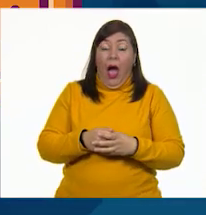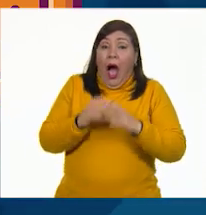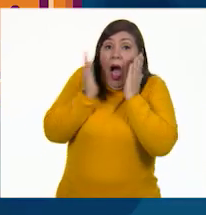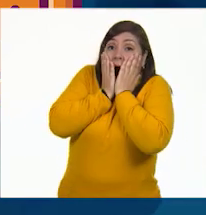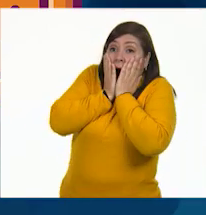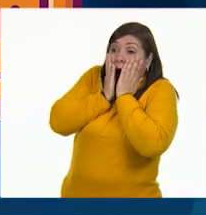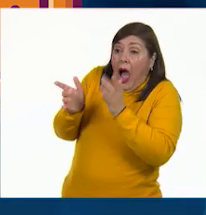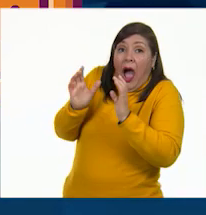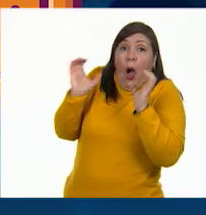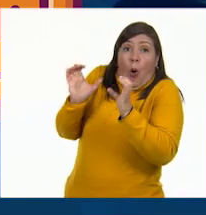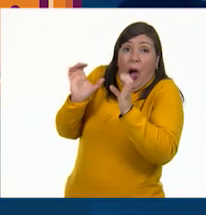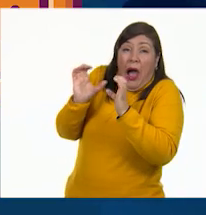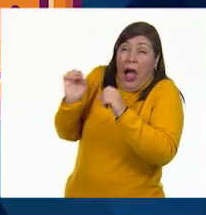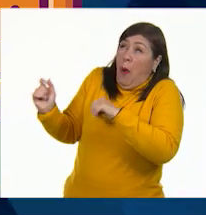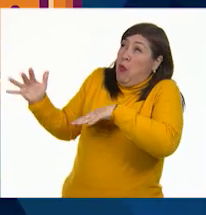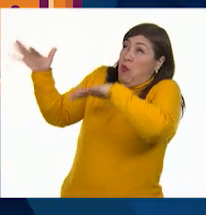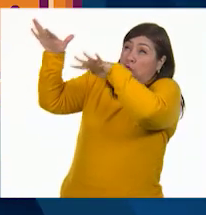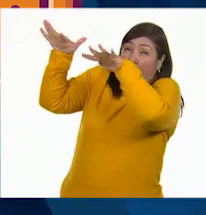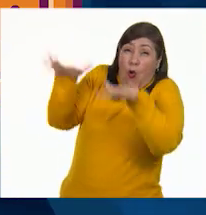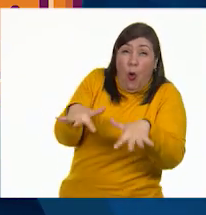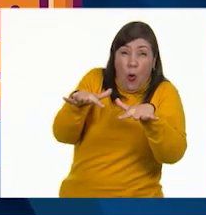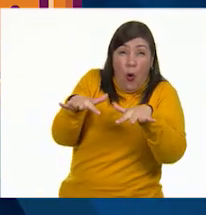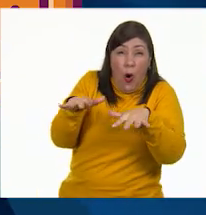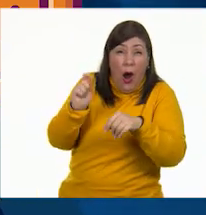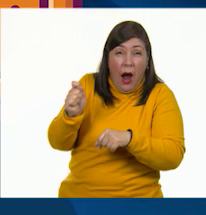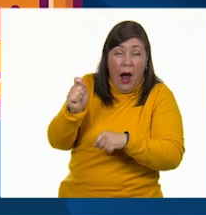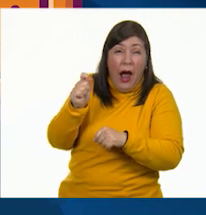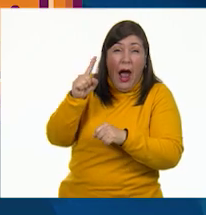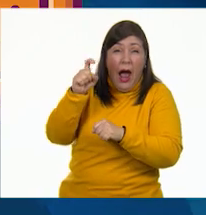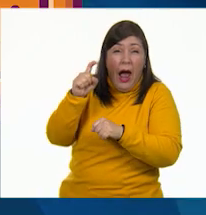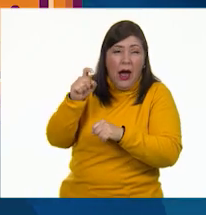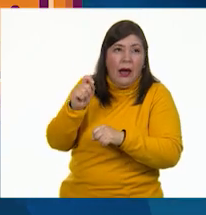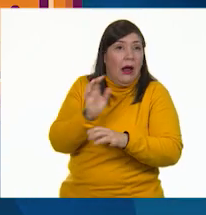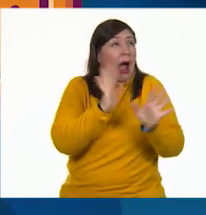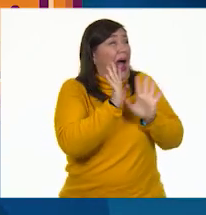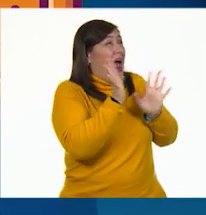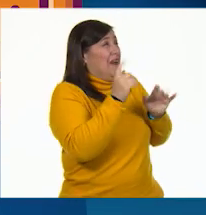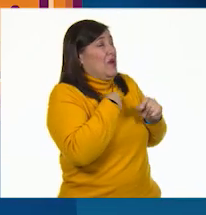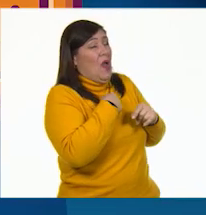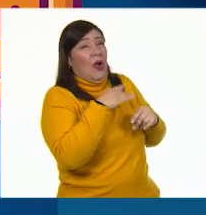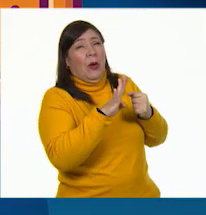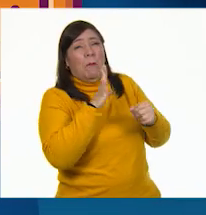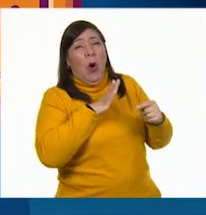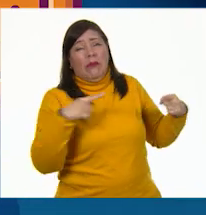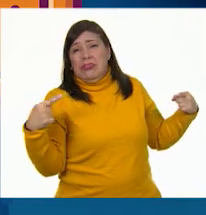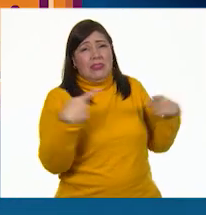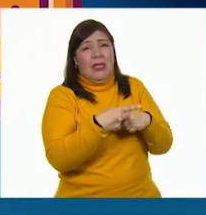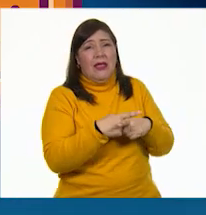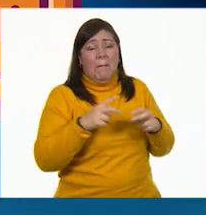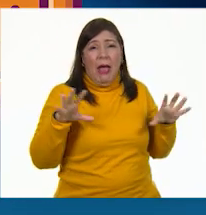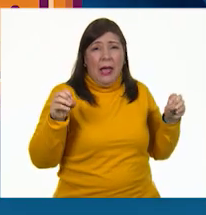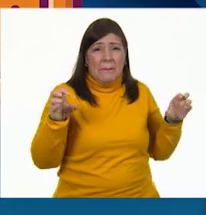¡Cuidado! ¡Tsurimi! ¡Oh, no! ¡Soy alérgico al cangrejo!